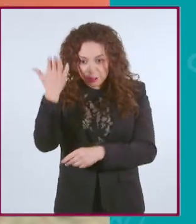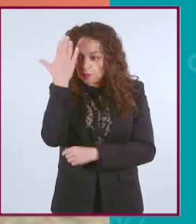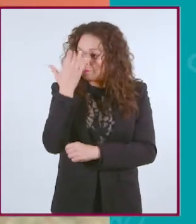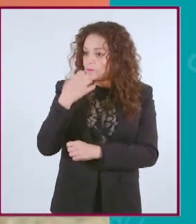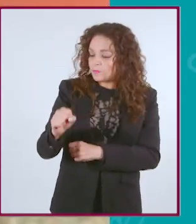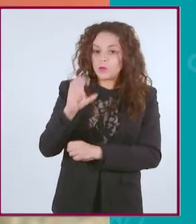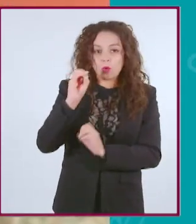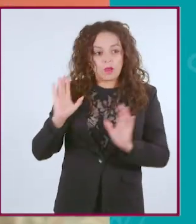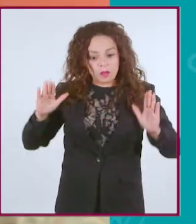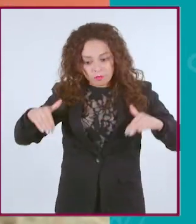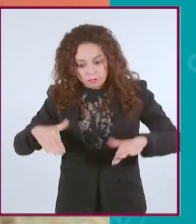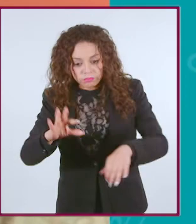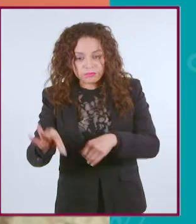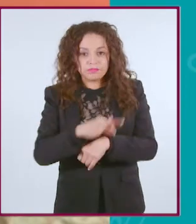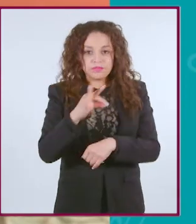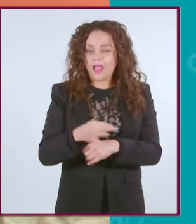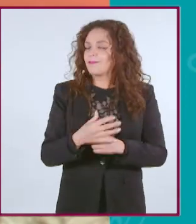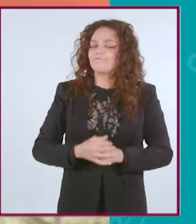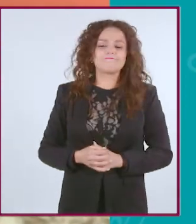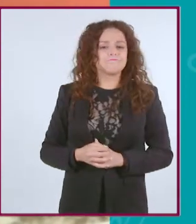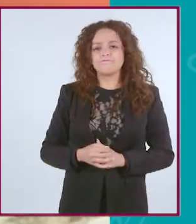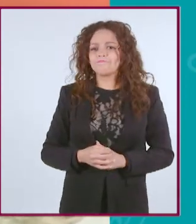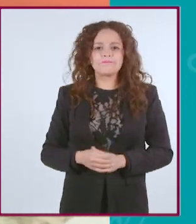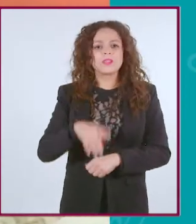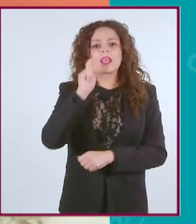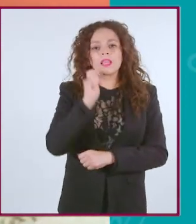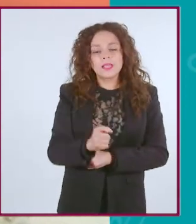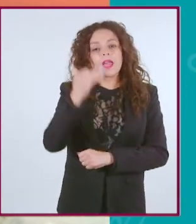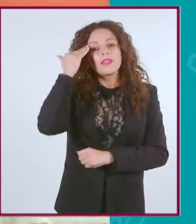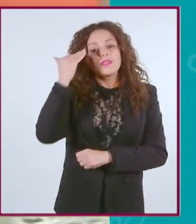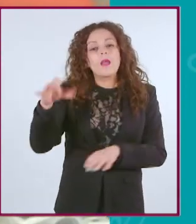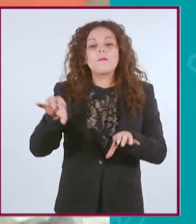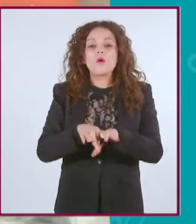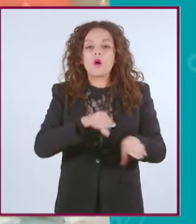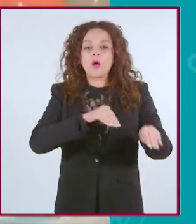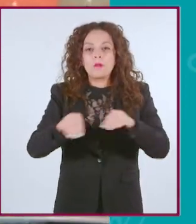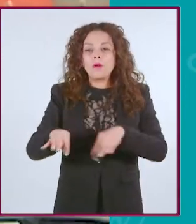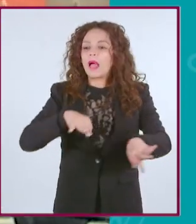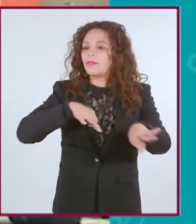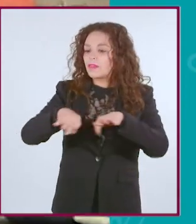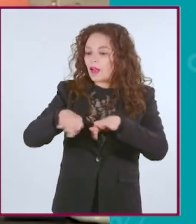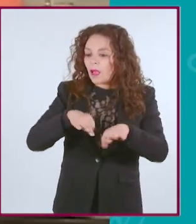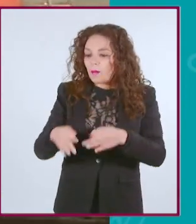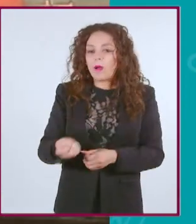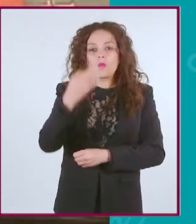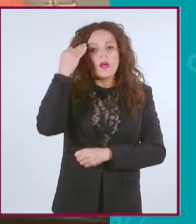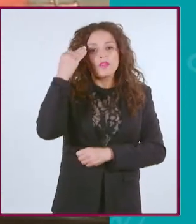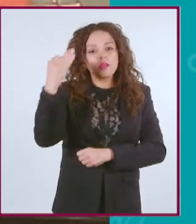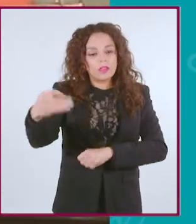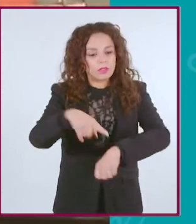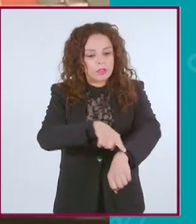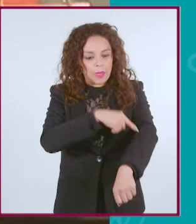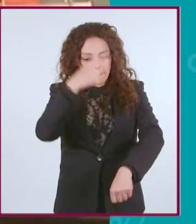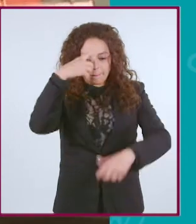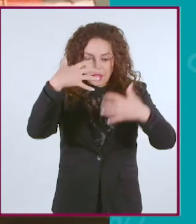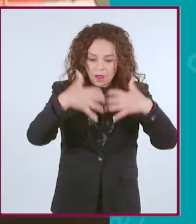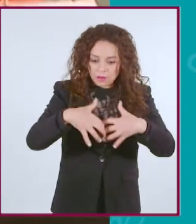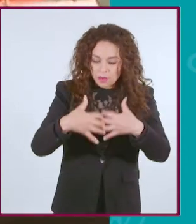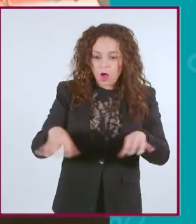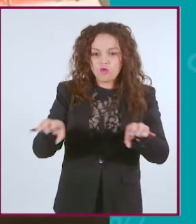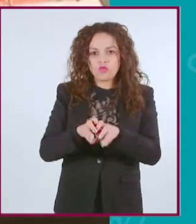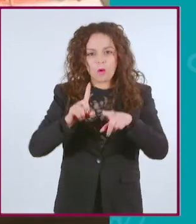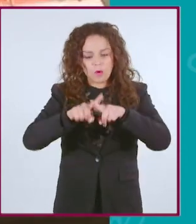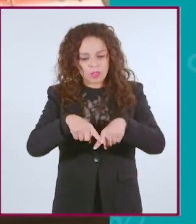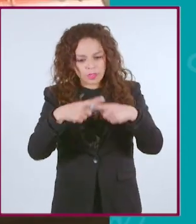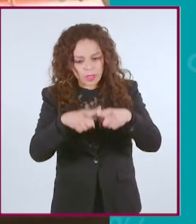ser costureros, sino aquí es un análisis de tiempos y movimientos, cargas de trabajo, el desglose de operaciones, desgloses de